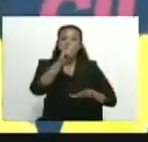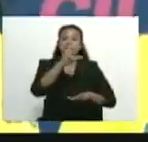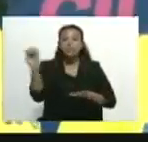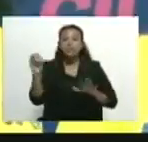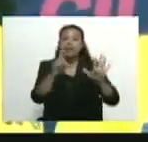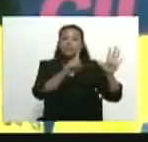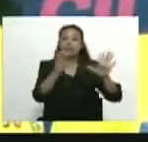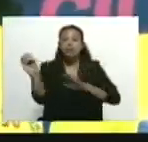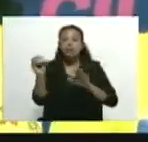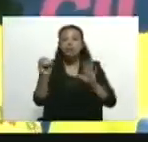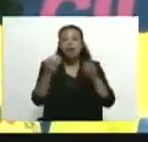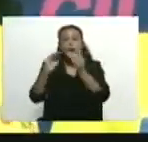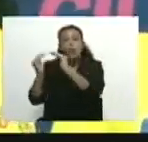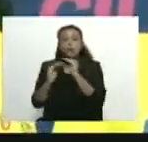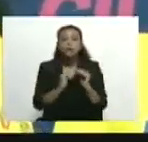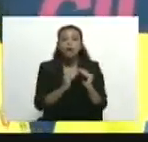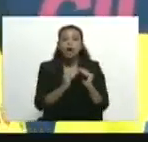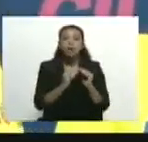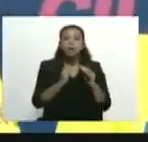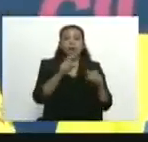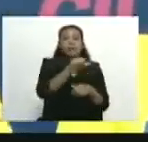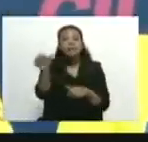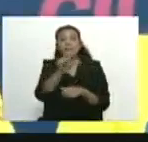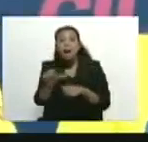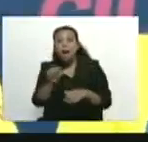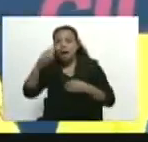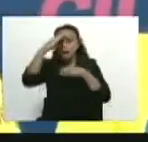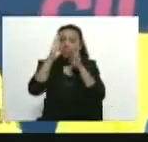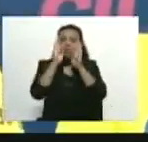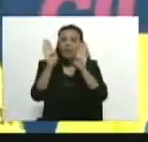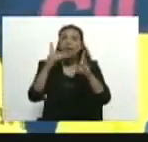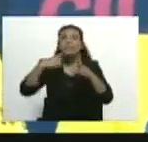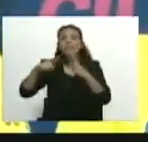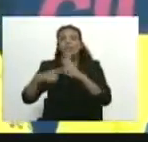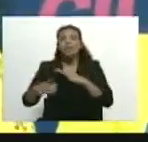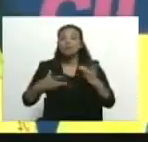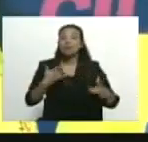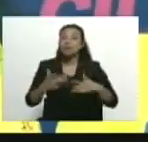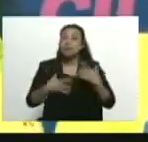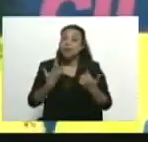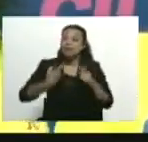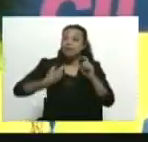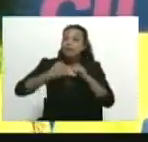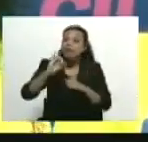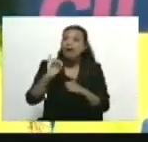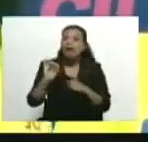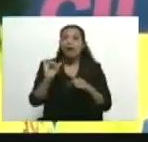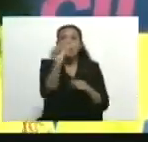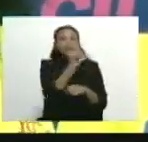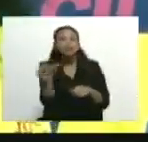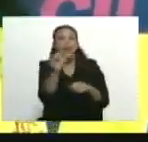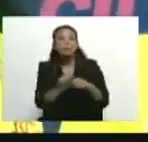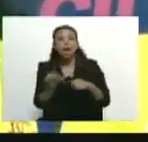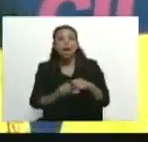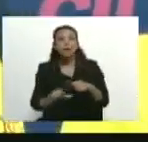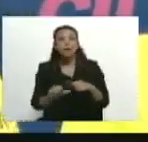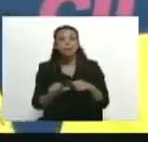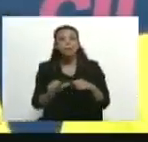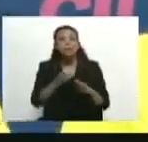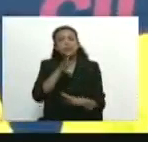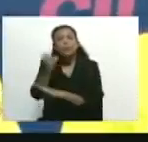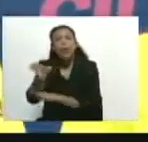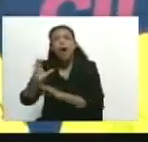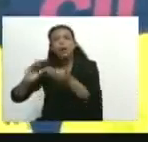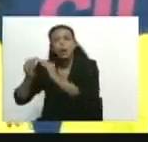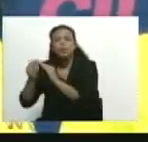puntos de comunitarios por semana que se va a atender y bueno, las diferentes actividades que se hacen por semana. ¿Tú llegas a una comunidad y qué se